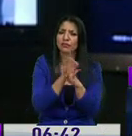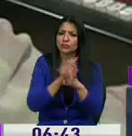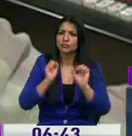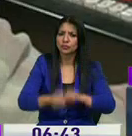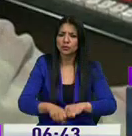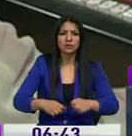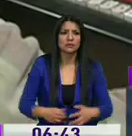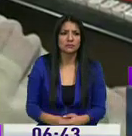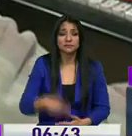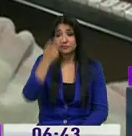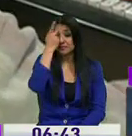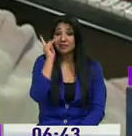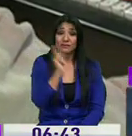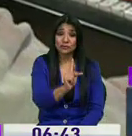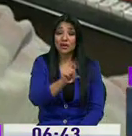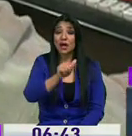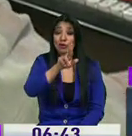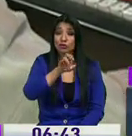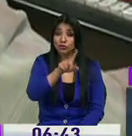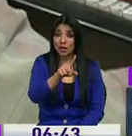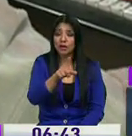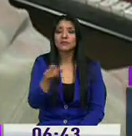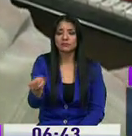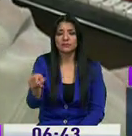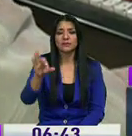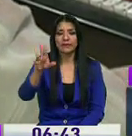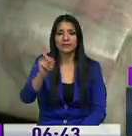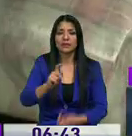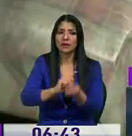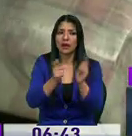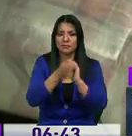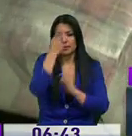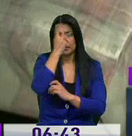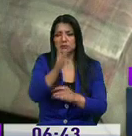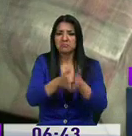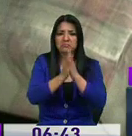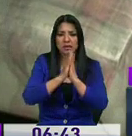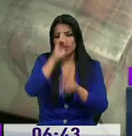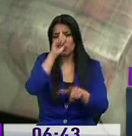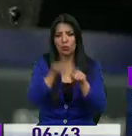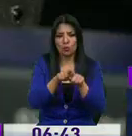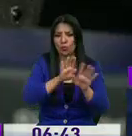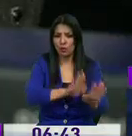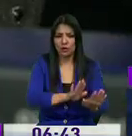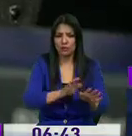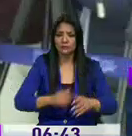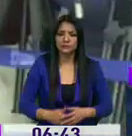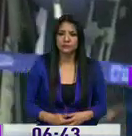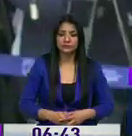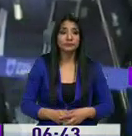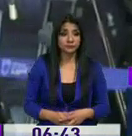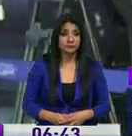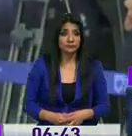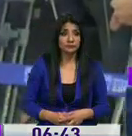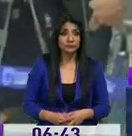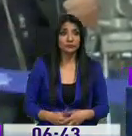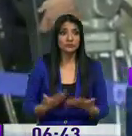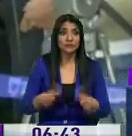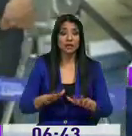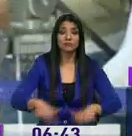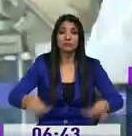la decisión tomada por la arq hotel ya ha sido apelada televicentro por estar en desacuerdo con la resolución del organismo según los mass-media